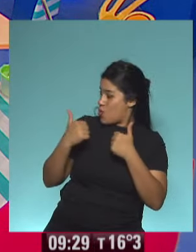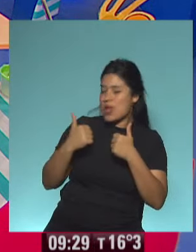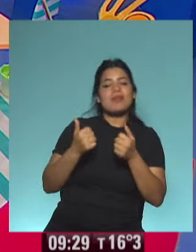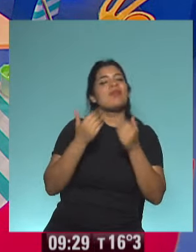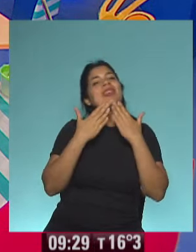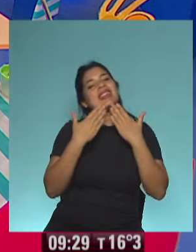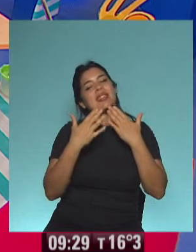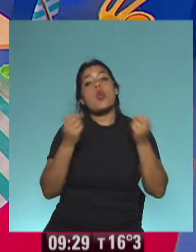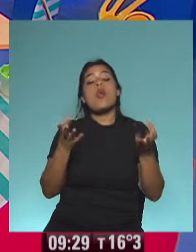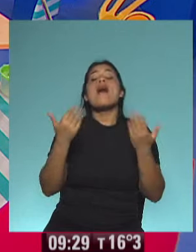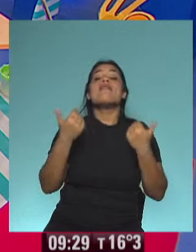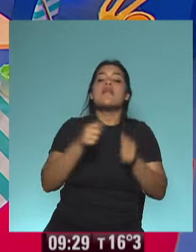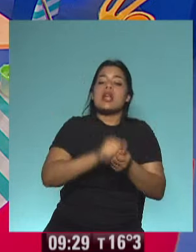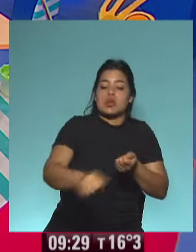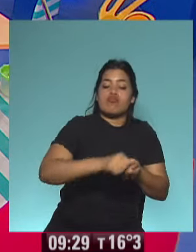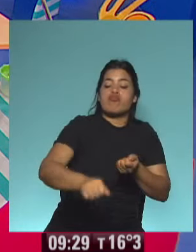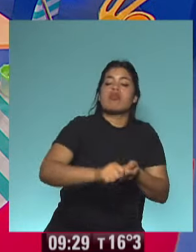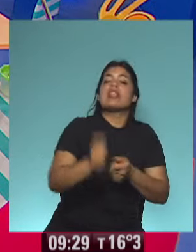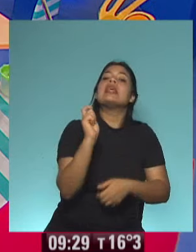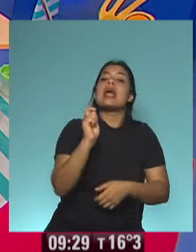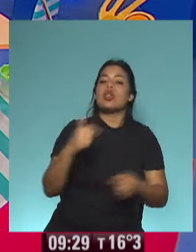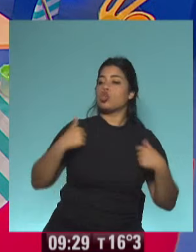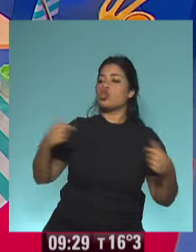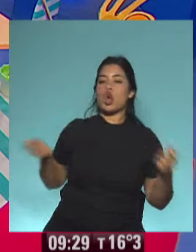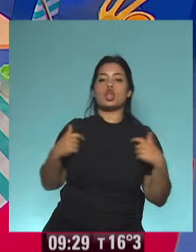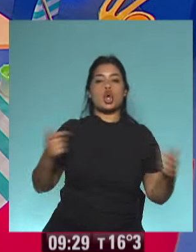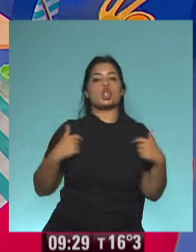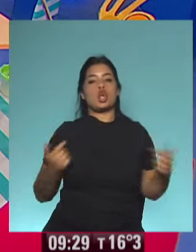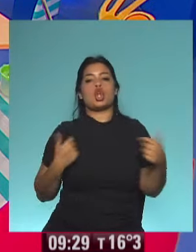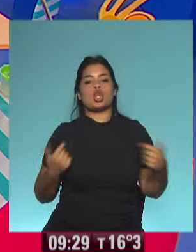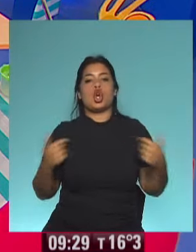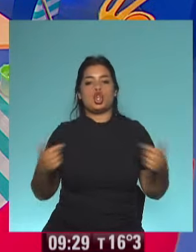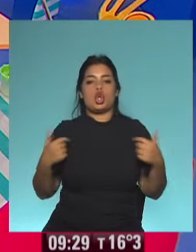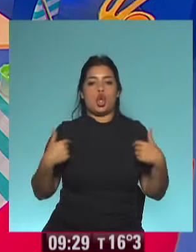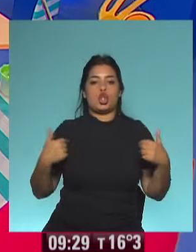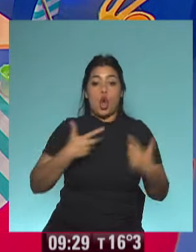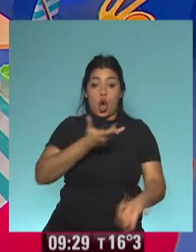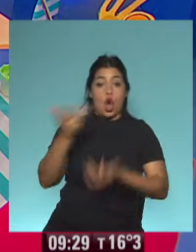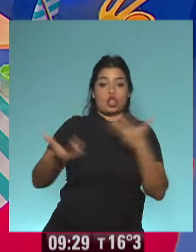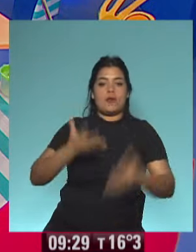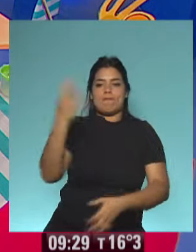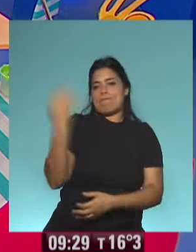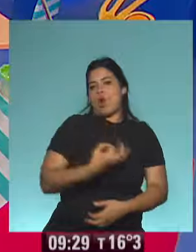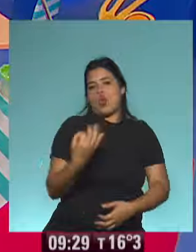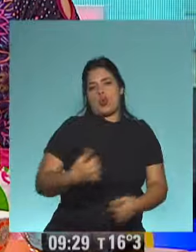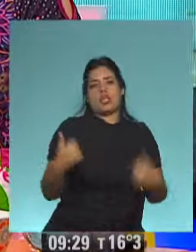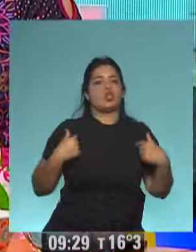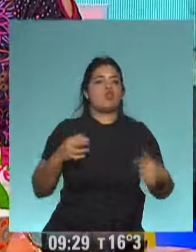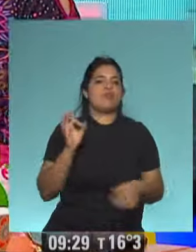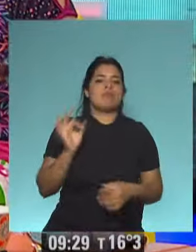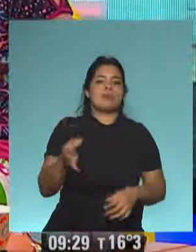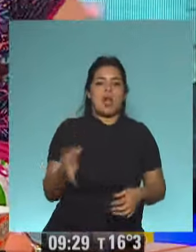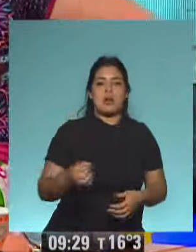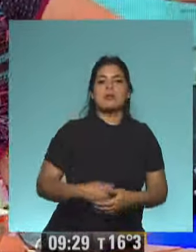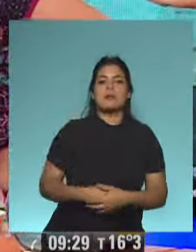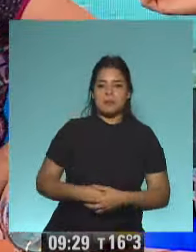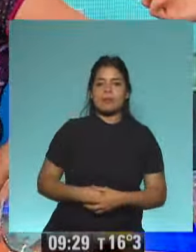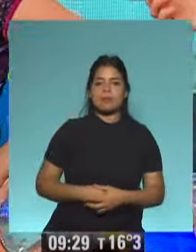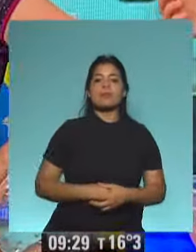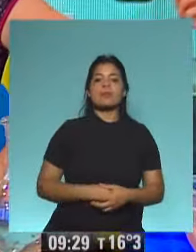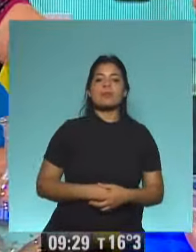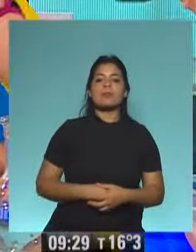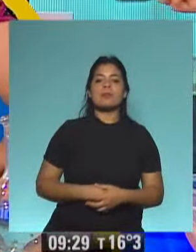a cortar y rayar? Yo soy muy picar bueno. Picar algo y rayar. Yo soy muy bueno. Soy muy buen cocinero. Me gusta mucho cocinar. Y cocinar tiene esa cosa de hacerle algo